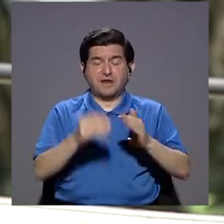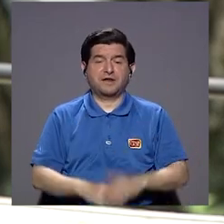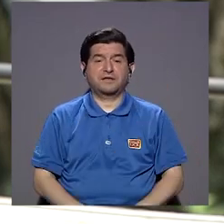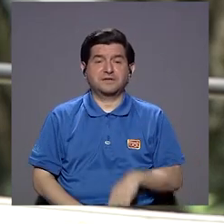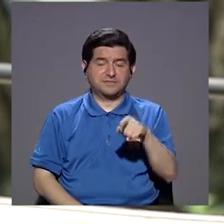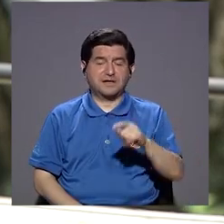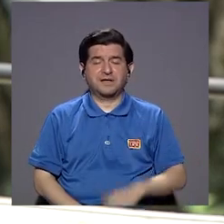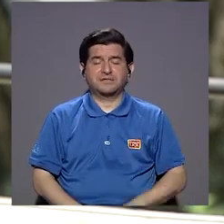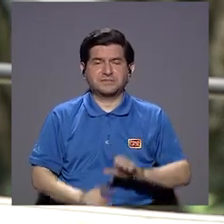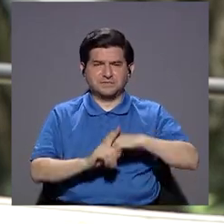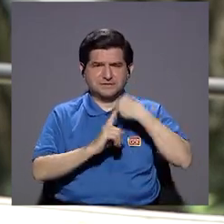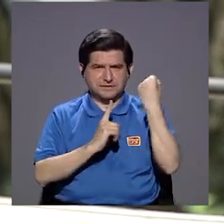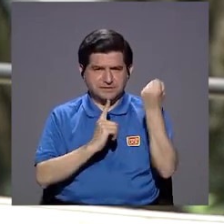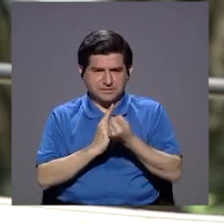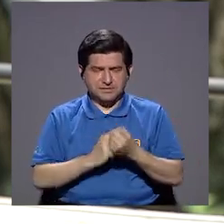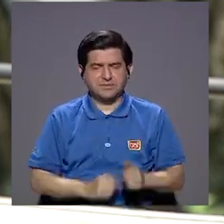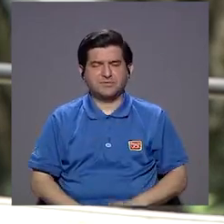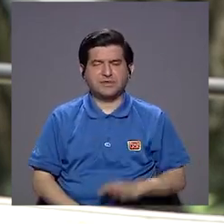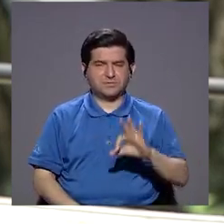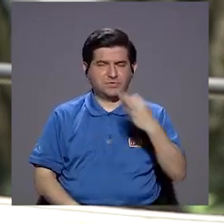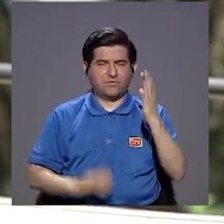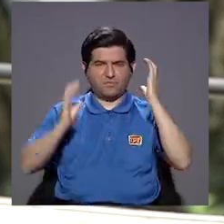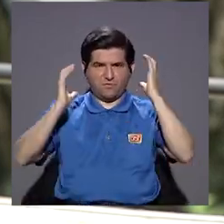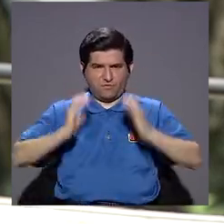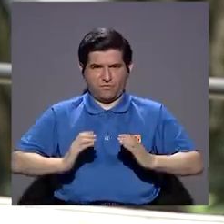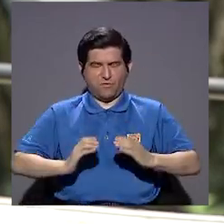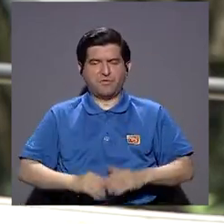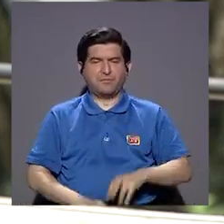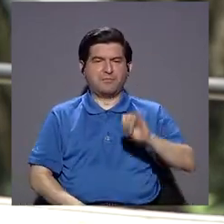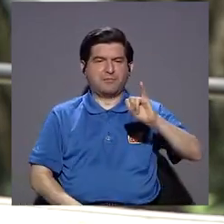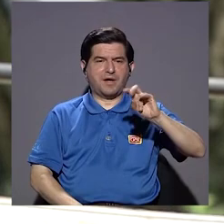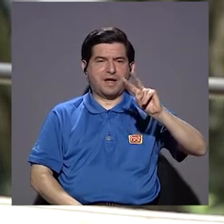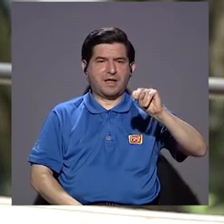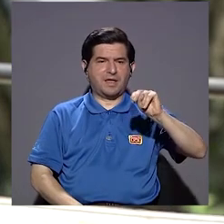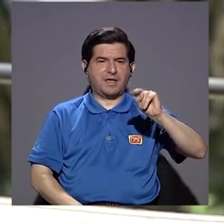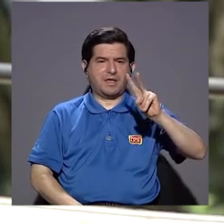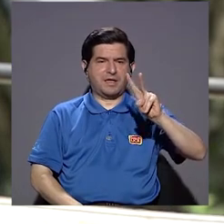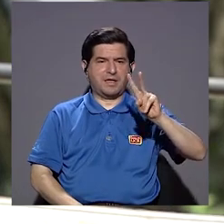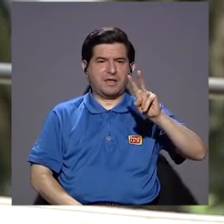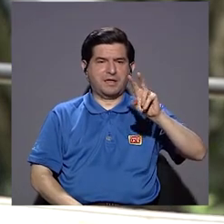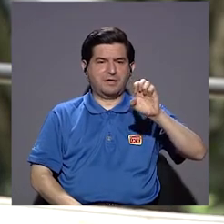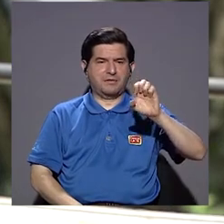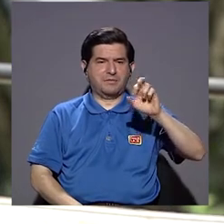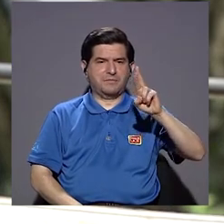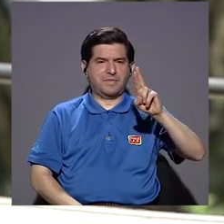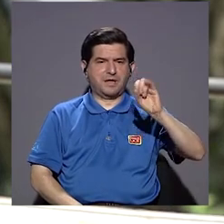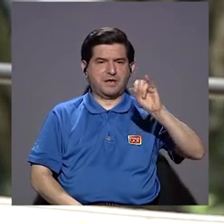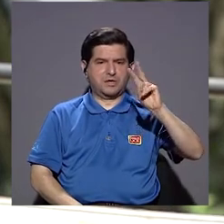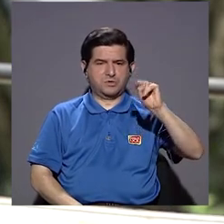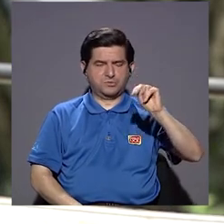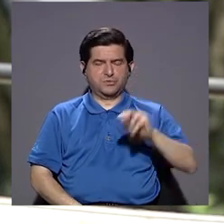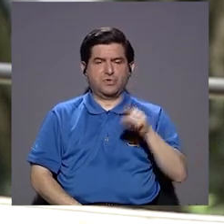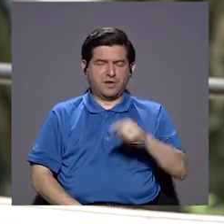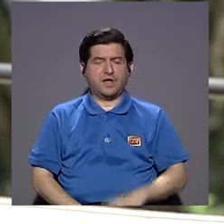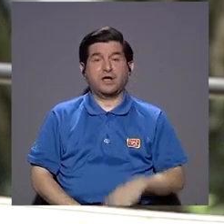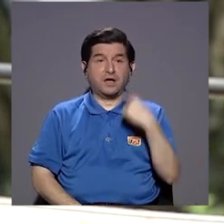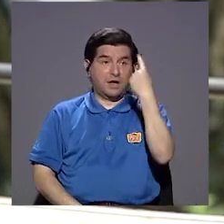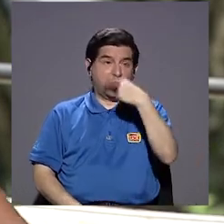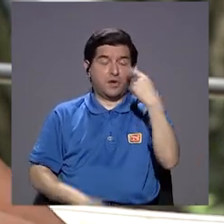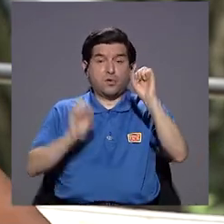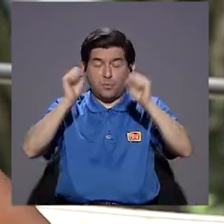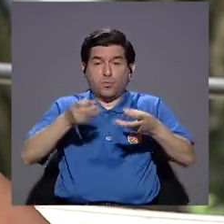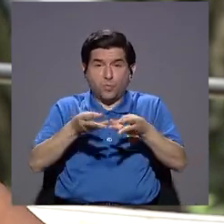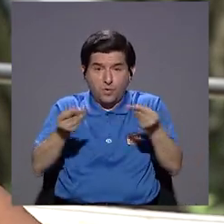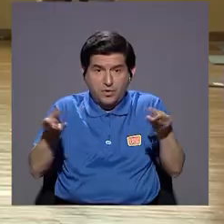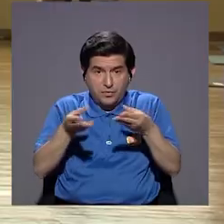las inversiones es algo que genera muchísimo vértigo en el participante, porque por un lado le